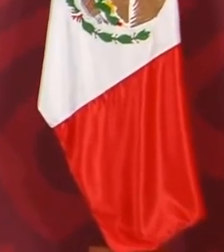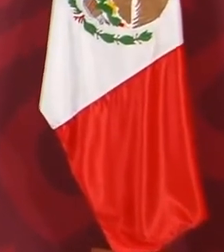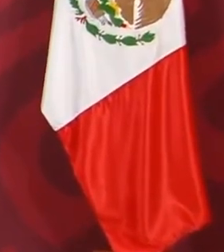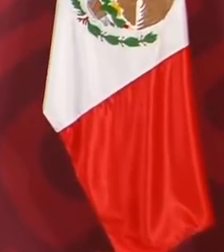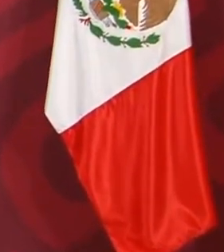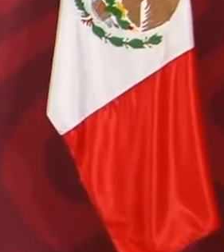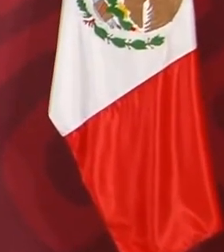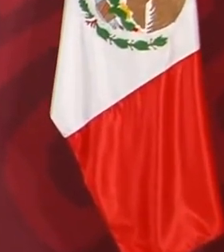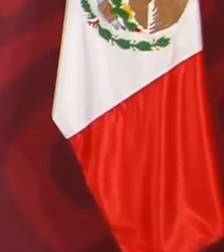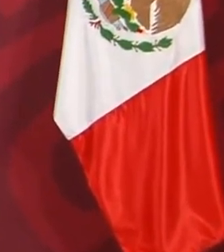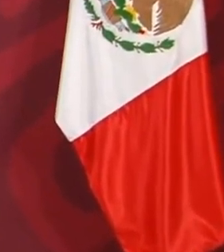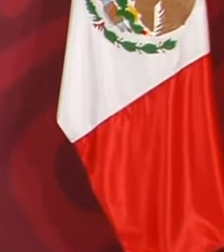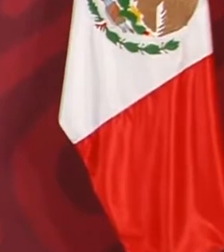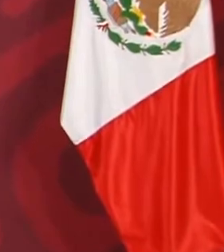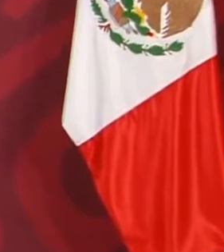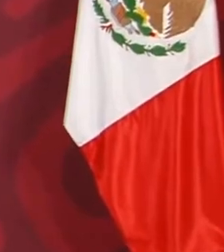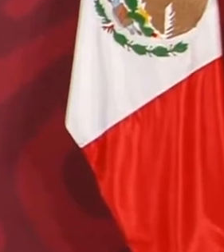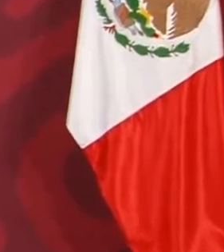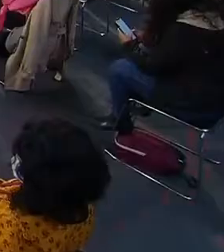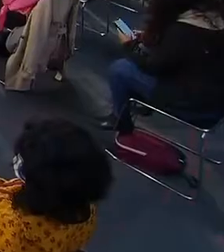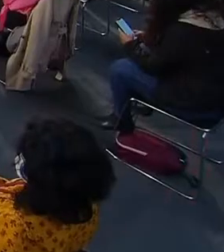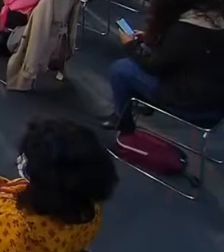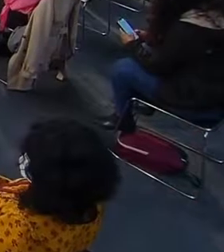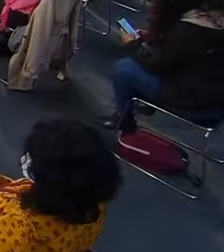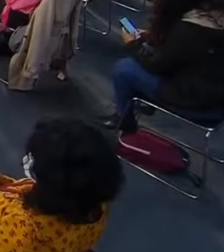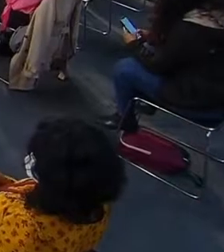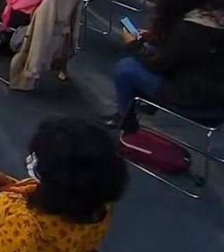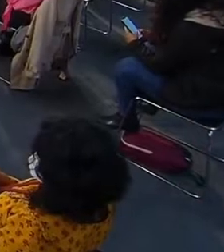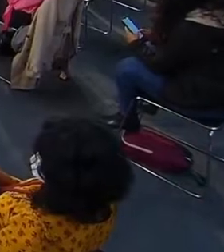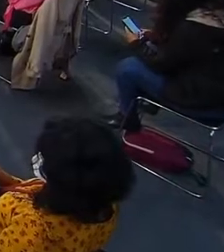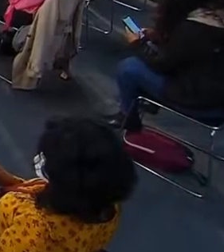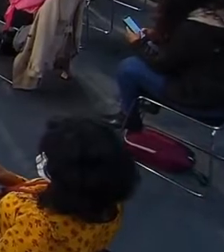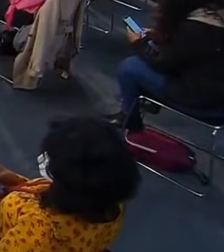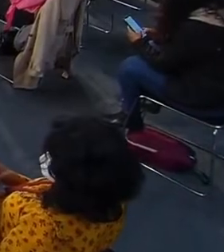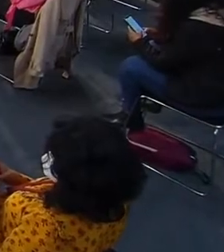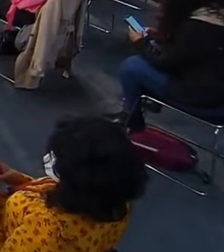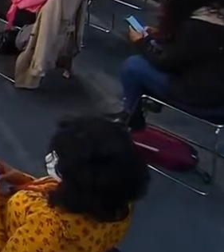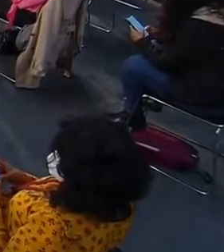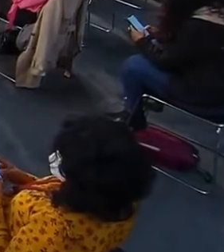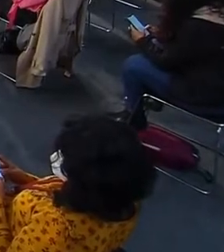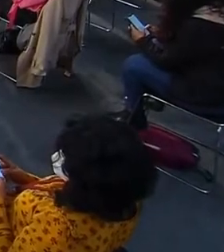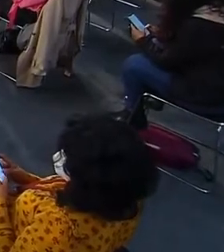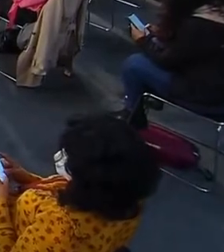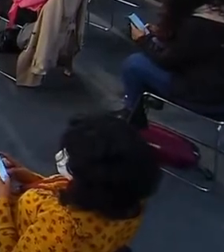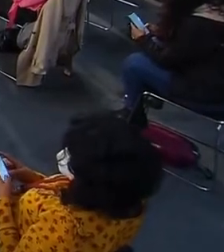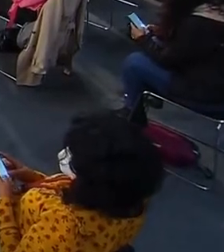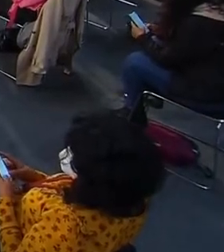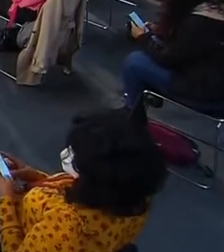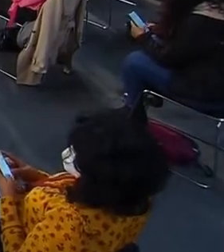basta rezar, hacen falta muchas cosas para conseguir la paz.